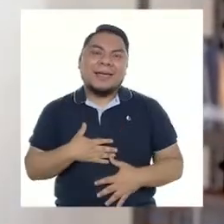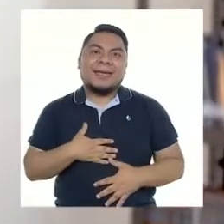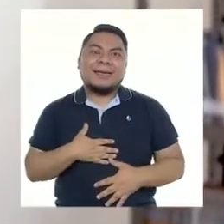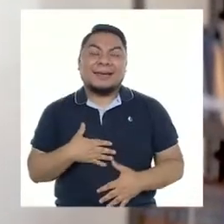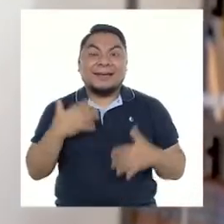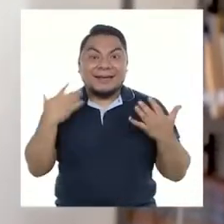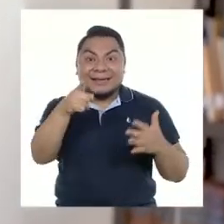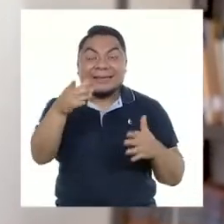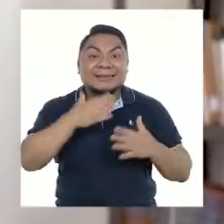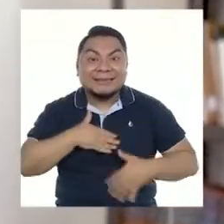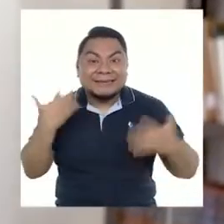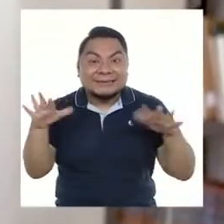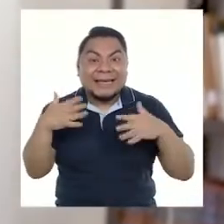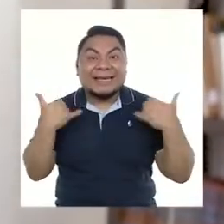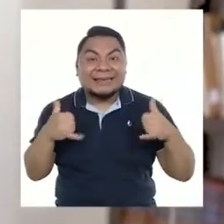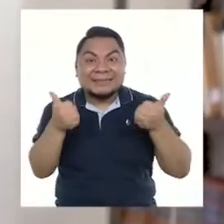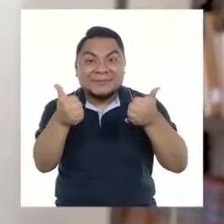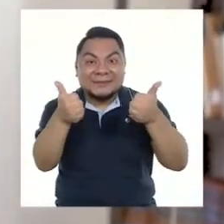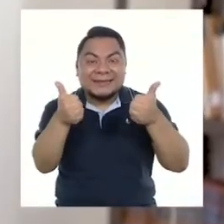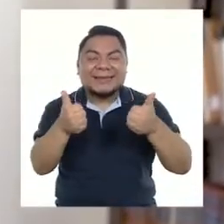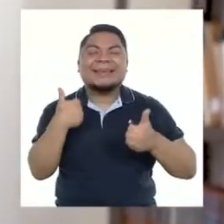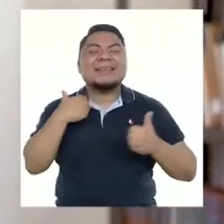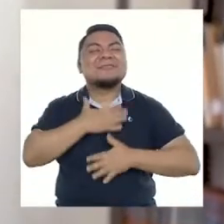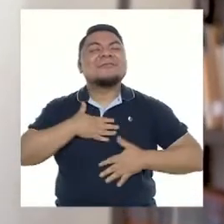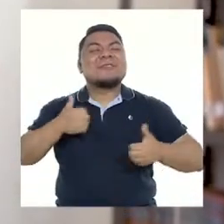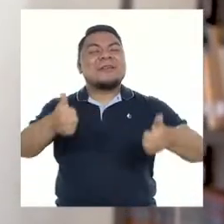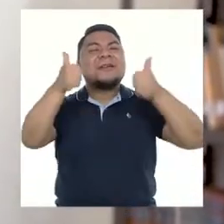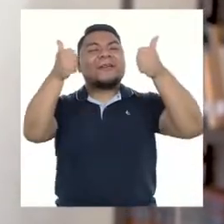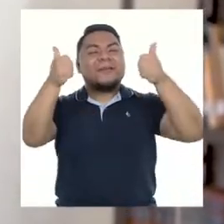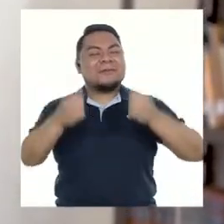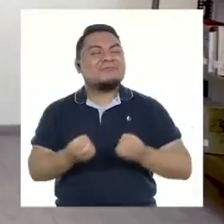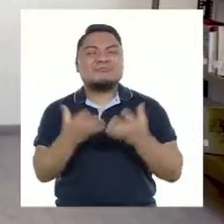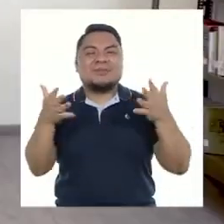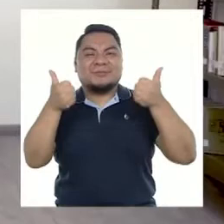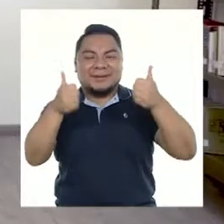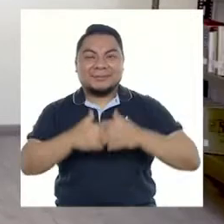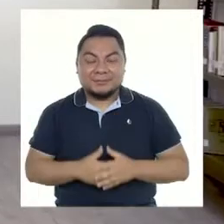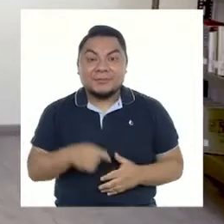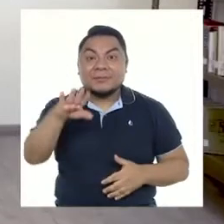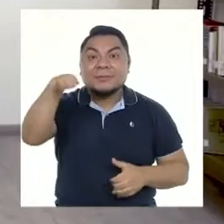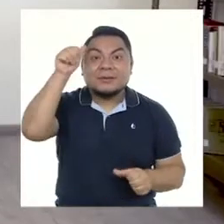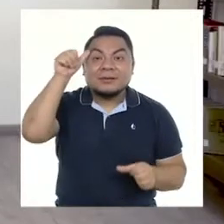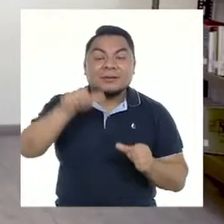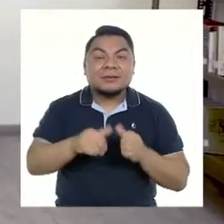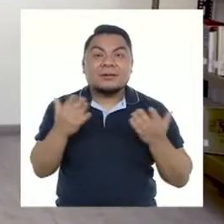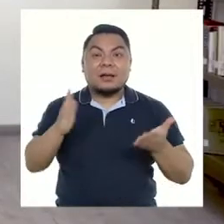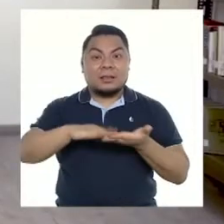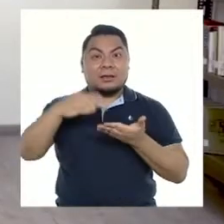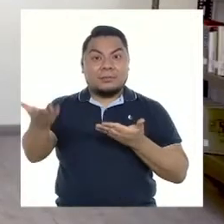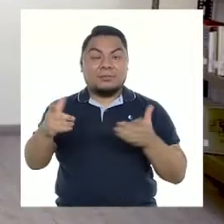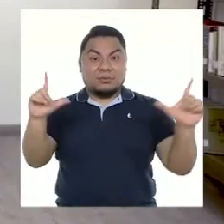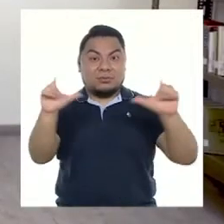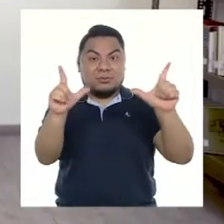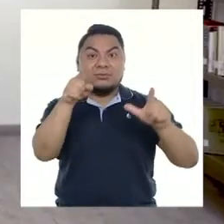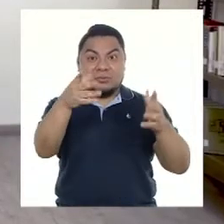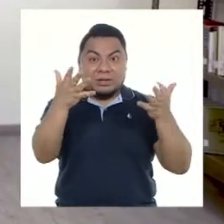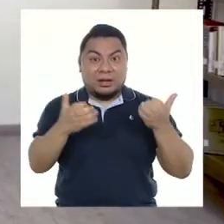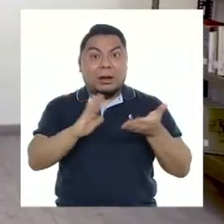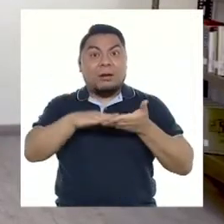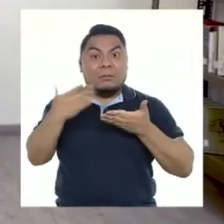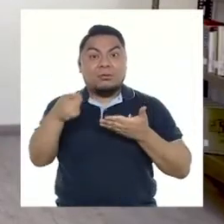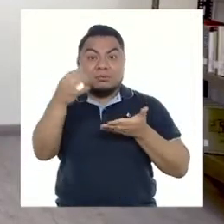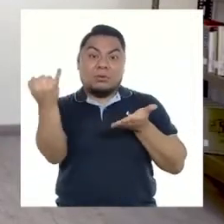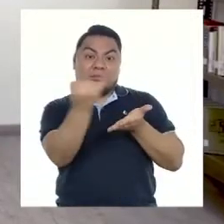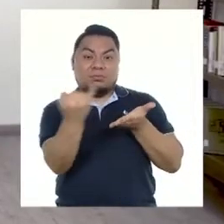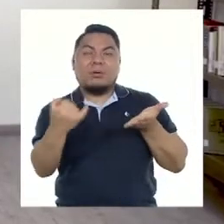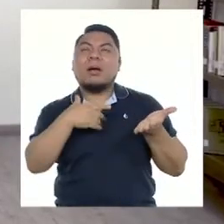¿Qué tal? ¿Se divirtieron? Espero que sí, porque yo la pasé recontra requete bien. Recuerden, después del programa, si quieren, pueden